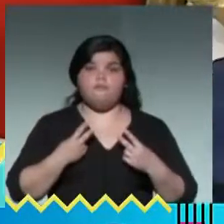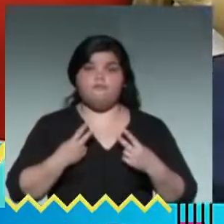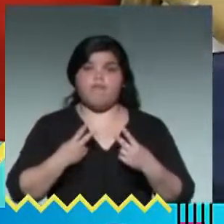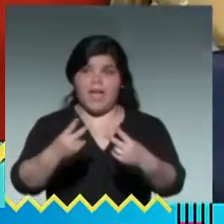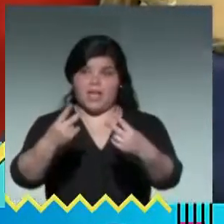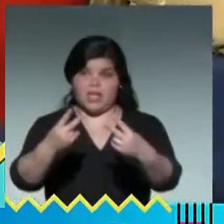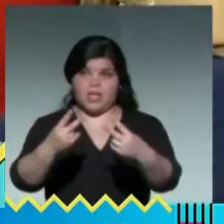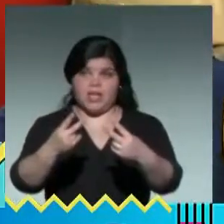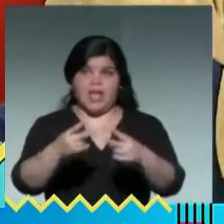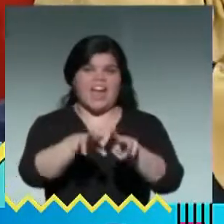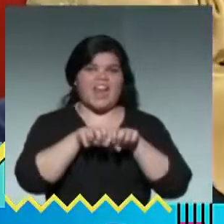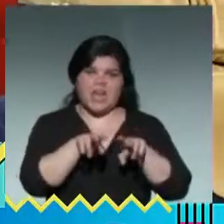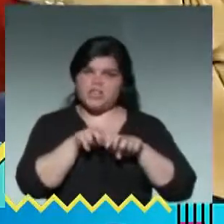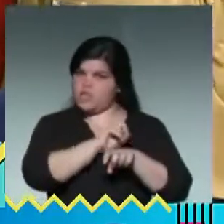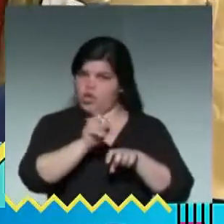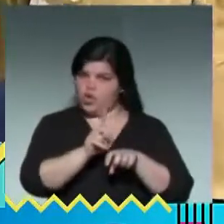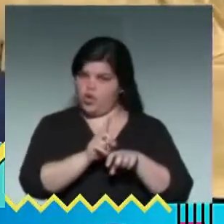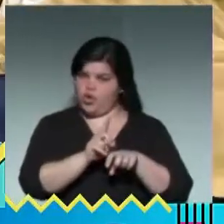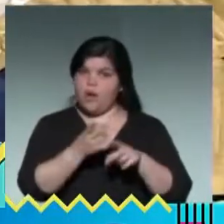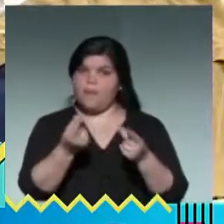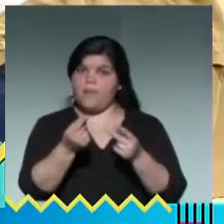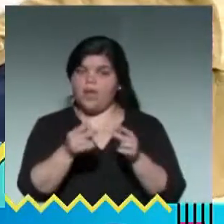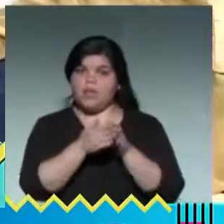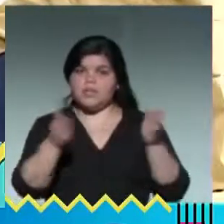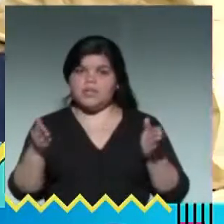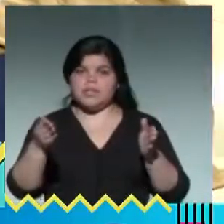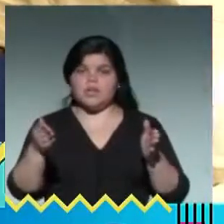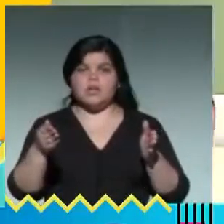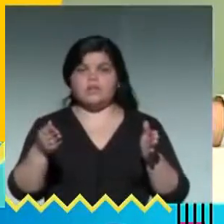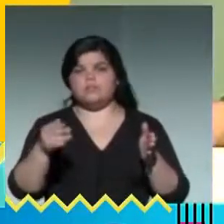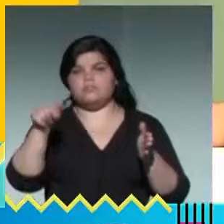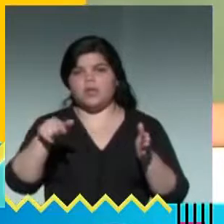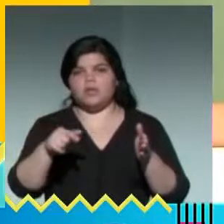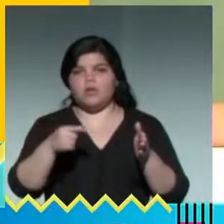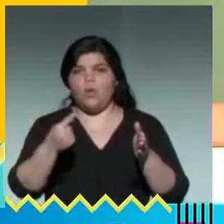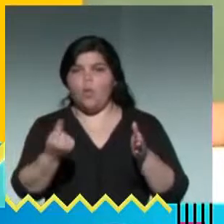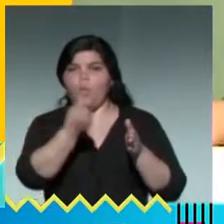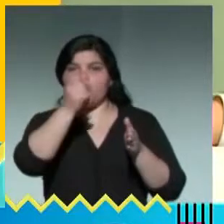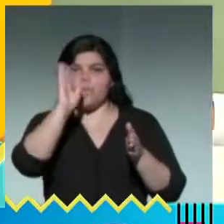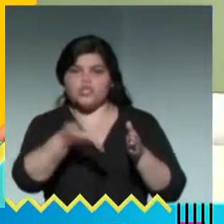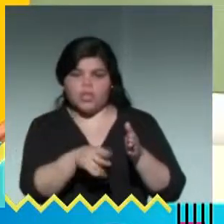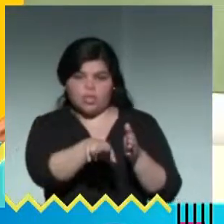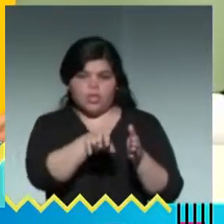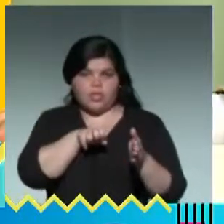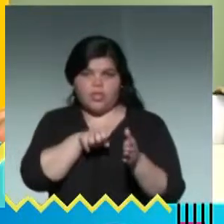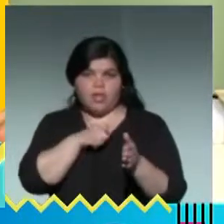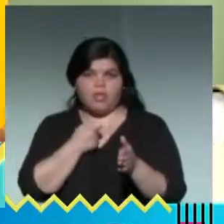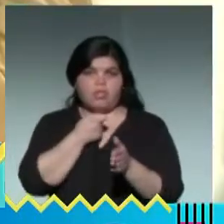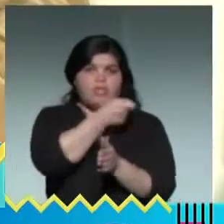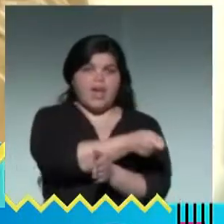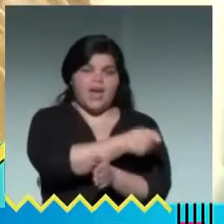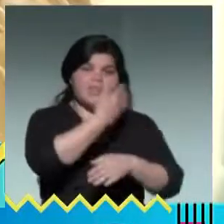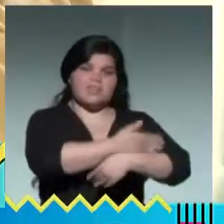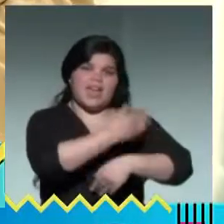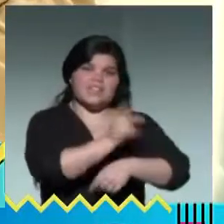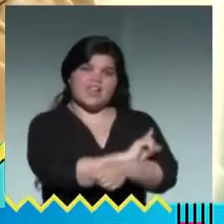su ganancia. Entonces, que es un fondo creado exclusivamente para que los taxis y remises puedan mejorar y cambiar su parque. Una especie, lo